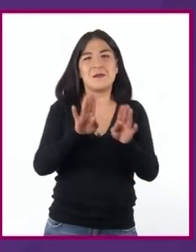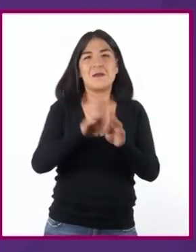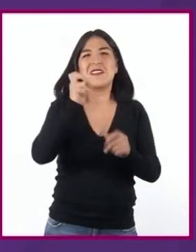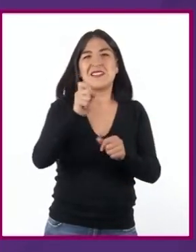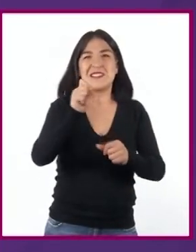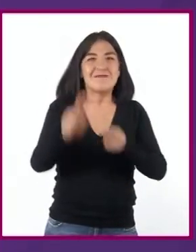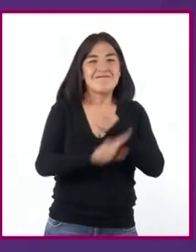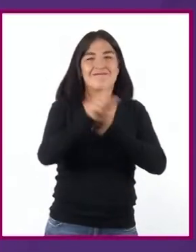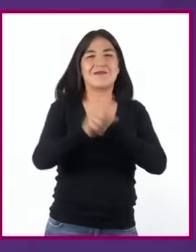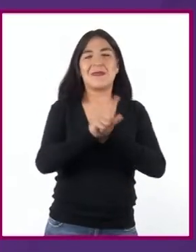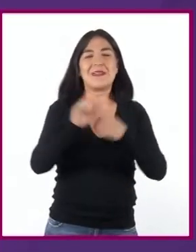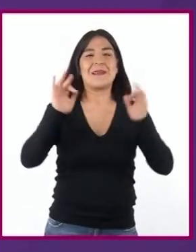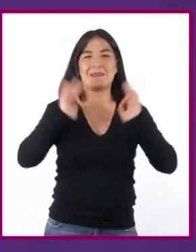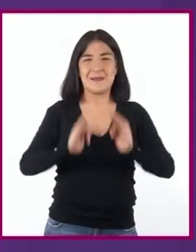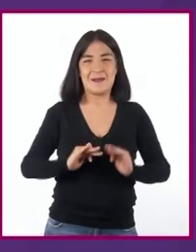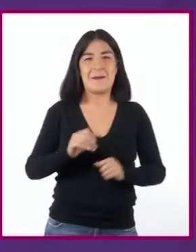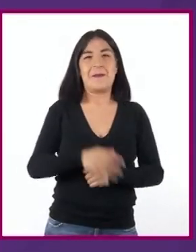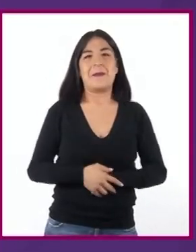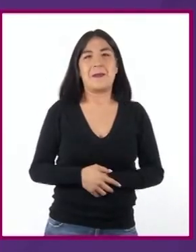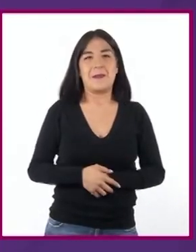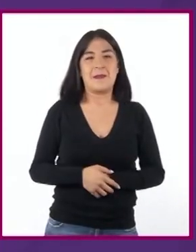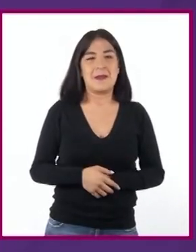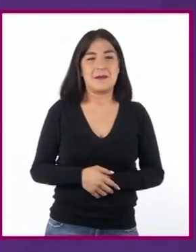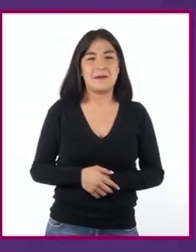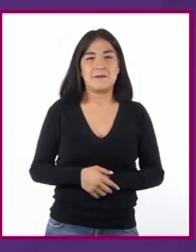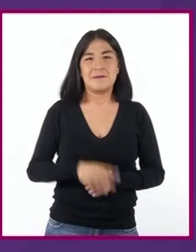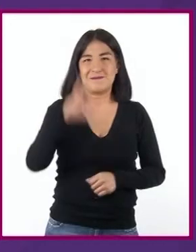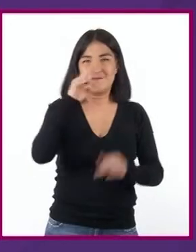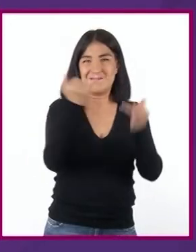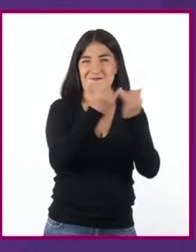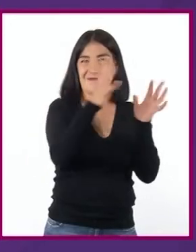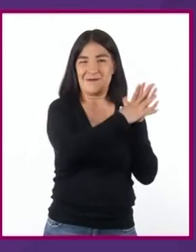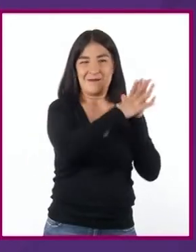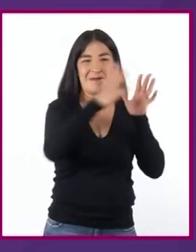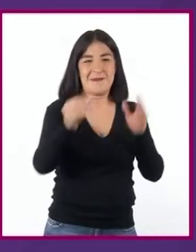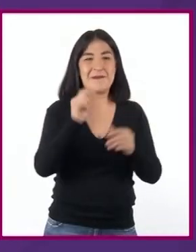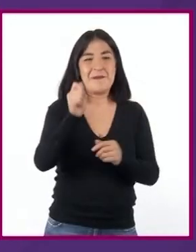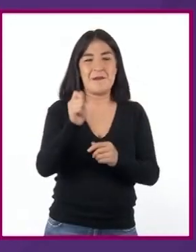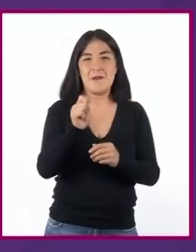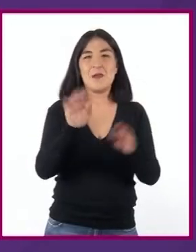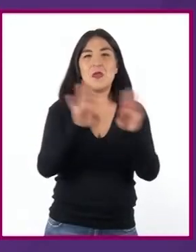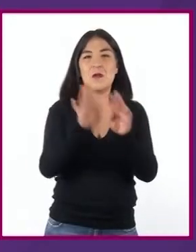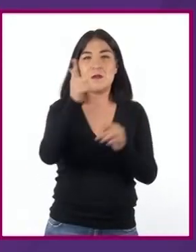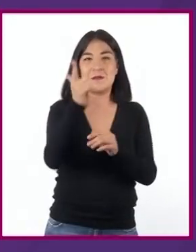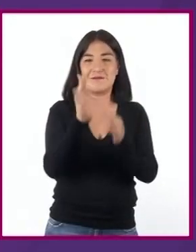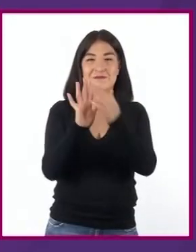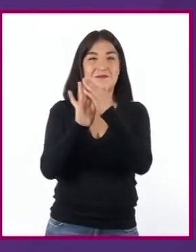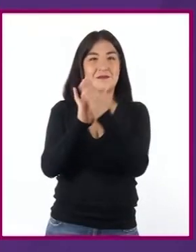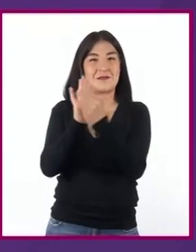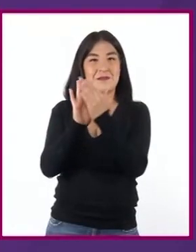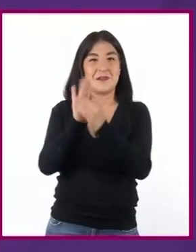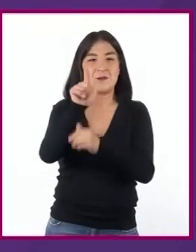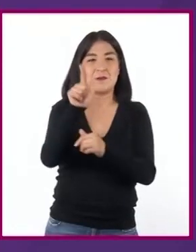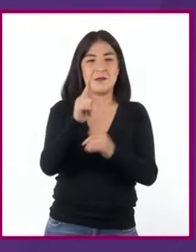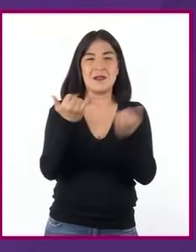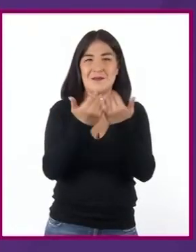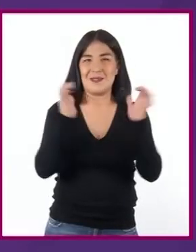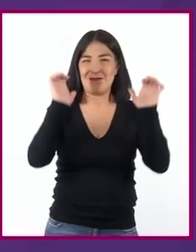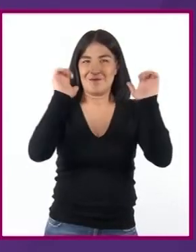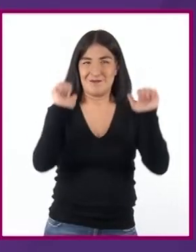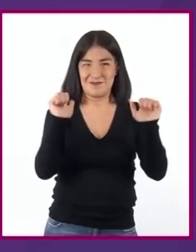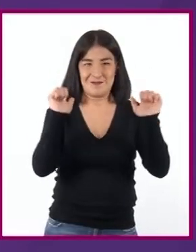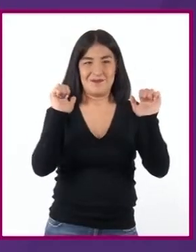ellas. Entonces, cierra tus dedos a que las yemas de los dedos hagan contacto con los montículos de las